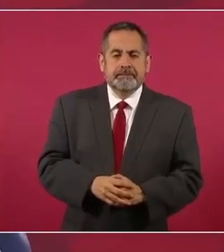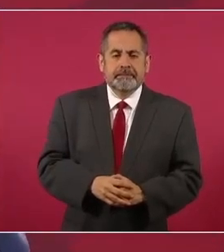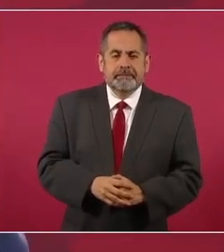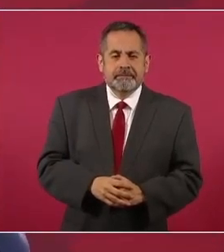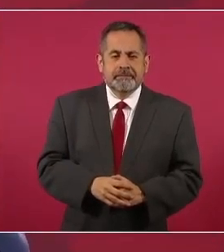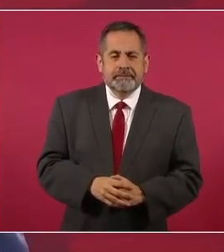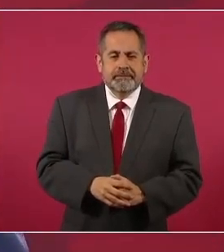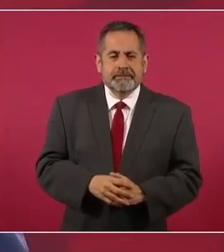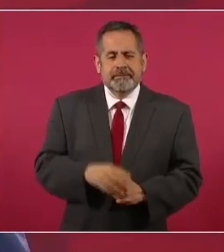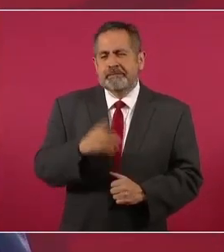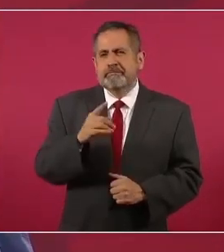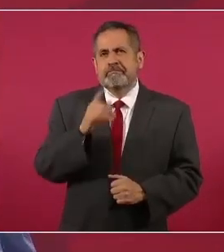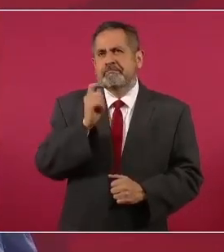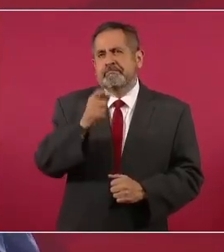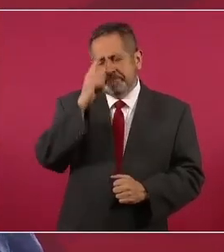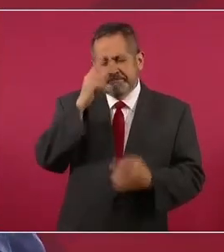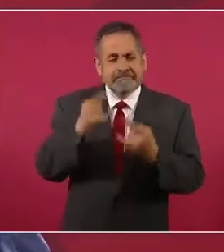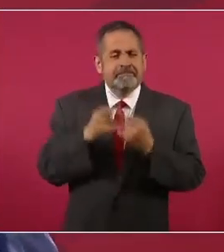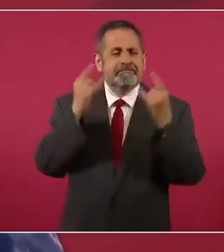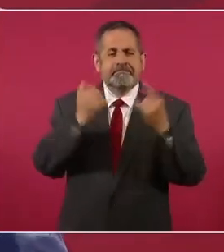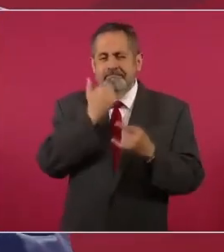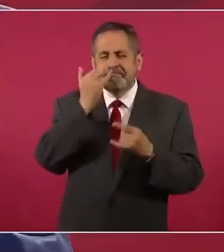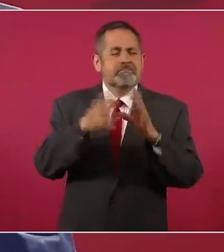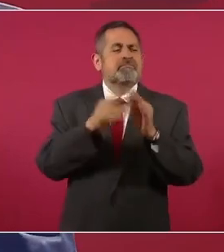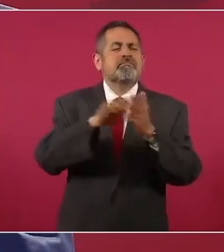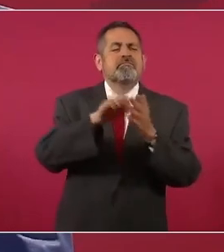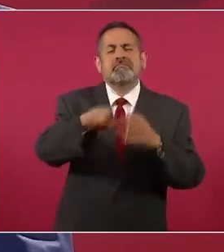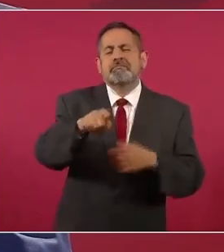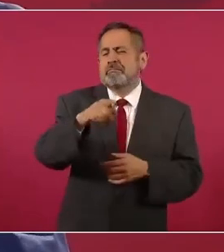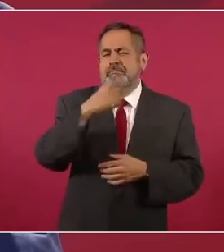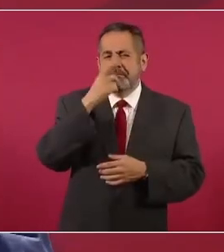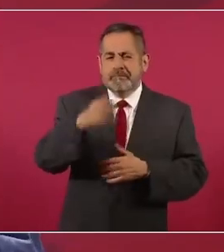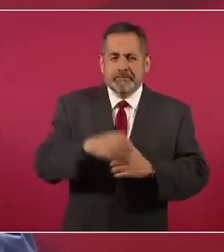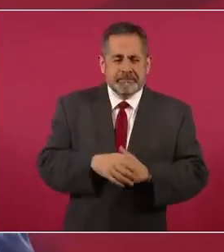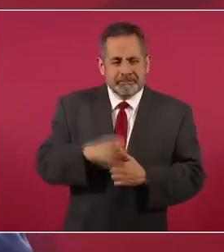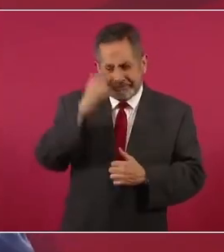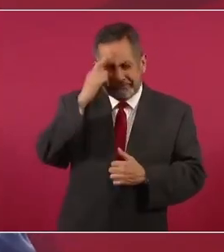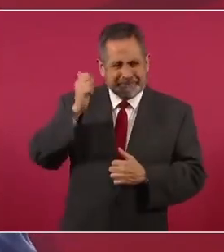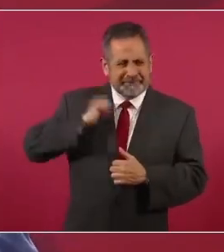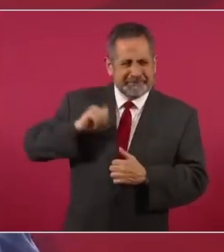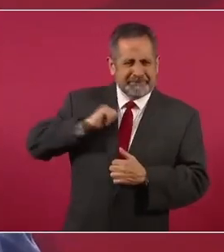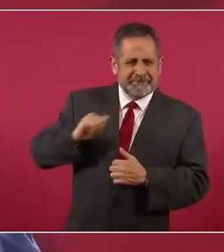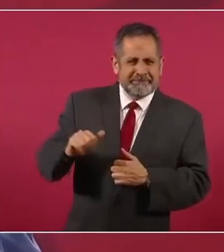Errores históricos, por ejemplo, el que se va Franco